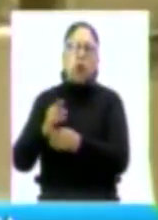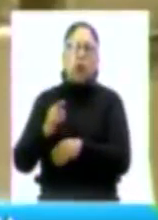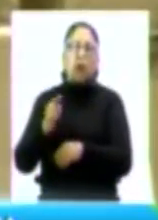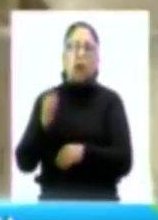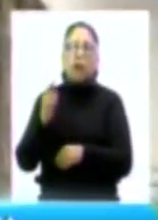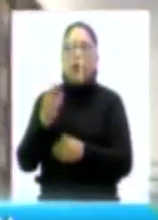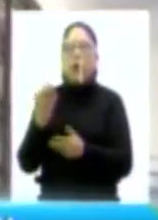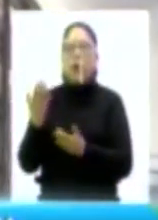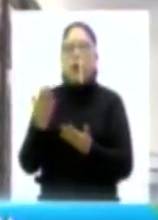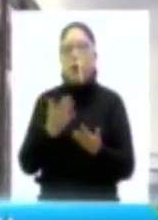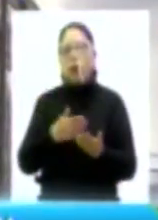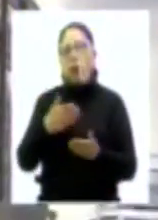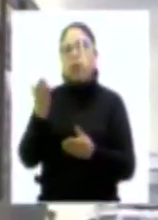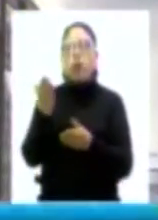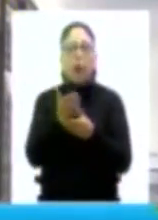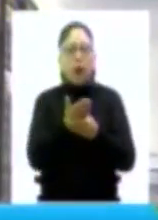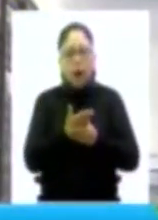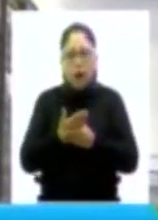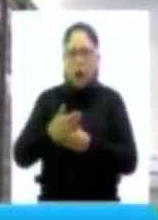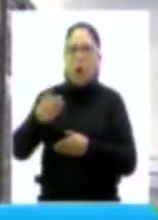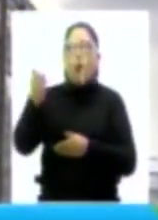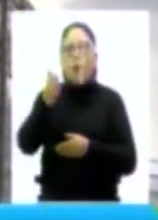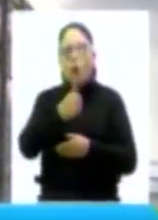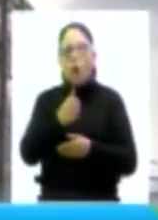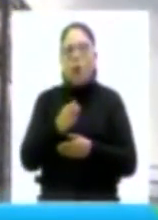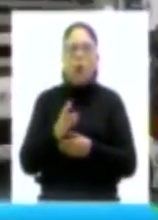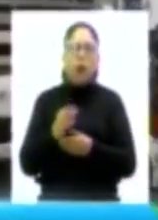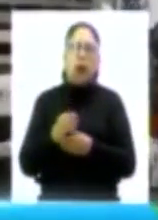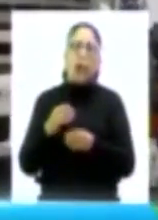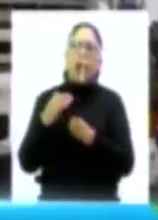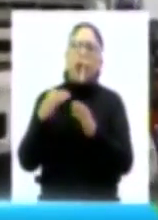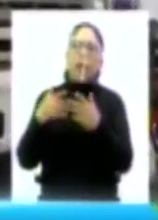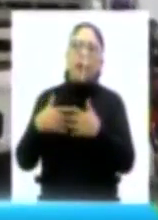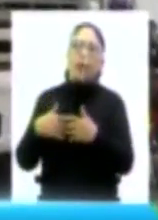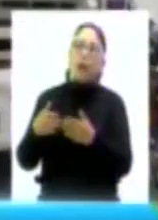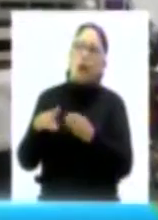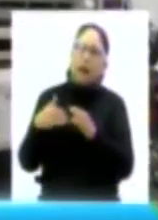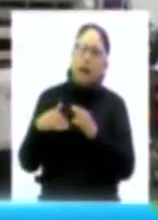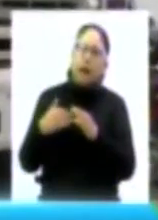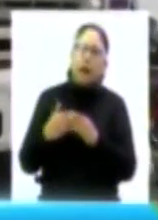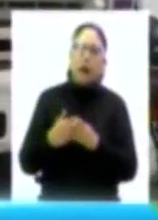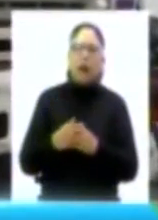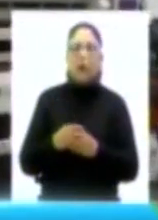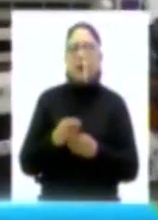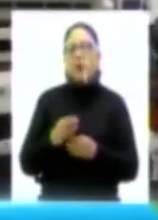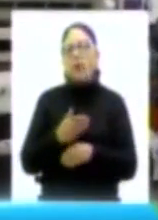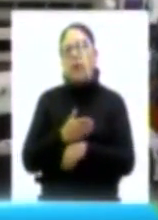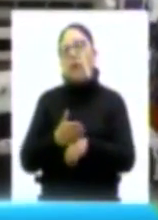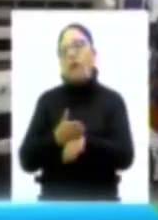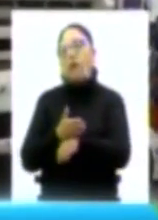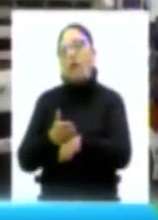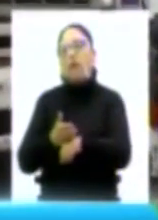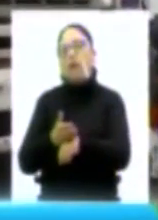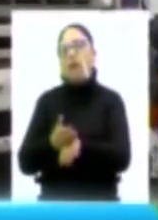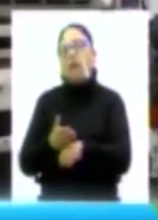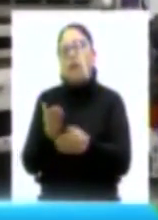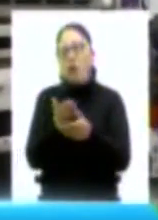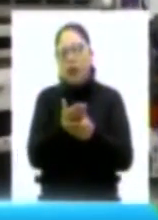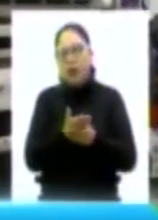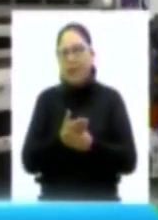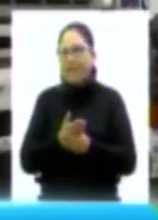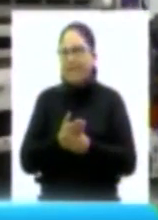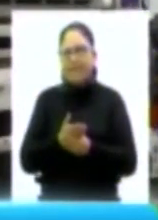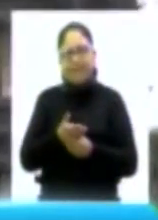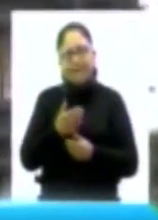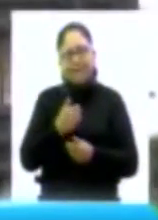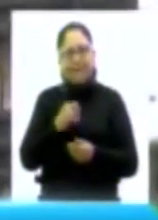estar esperando los trámites burocráticos de que la empresa nos envíe y tarde días y semanas, que son absolutamente importantes